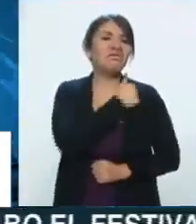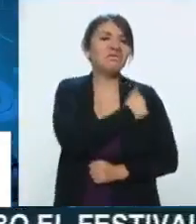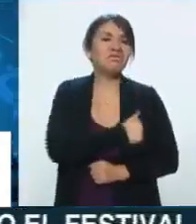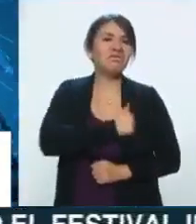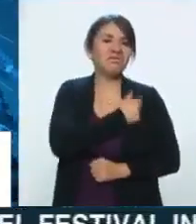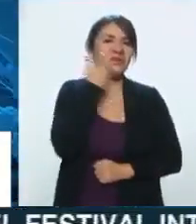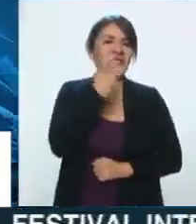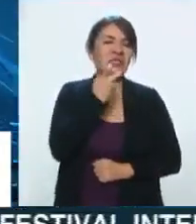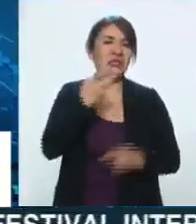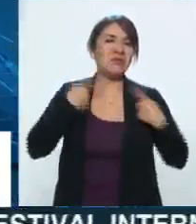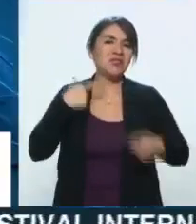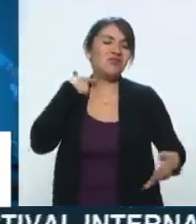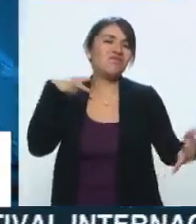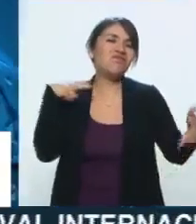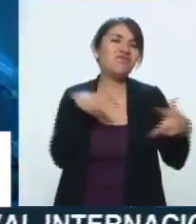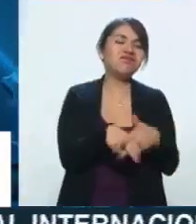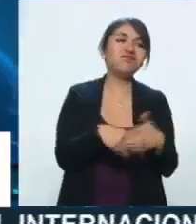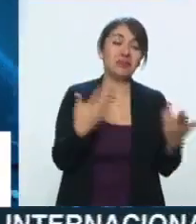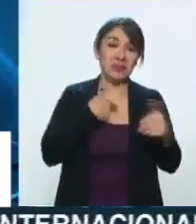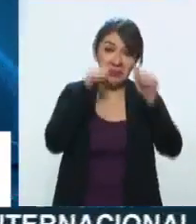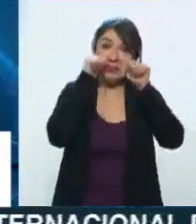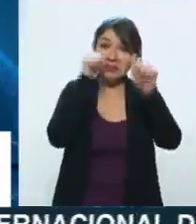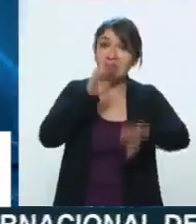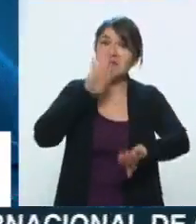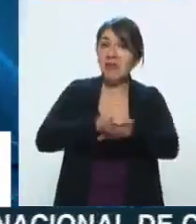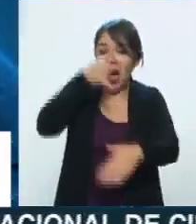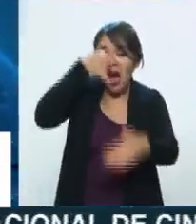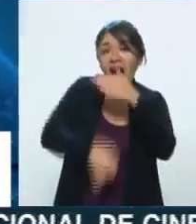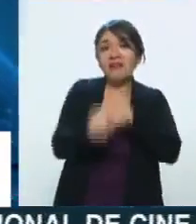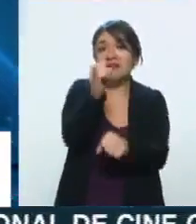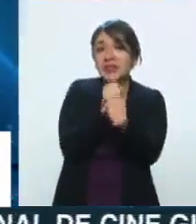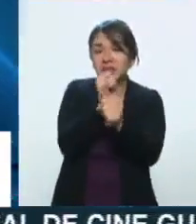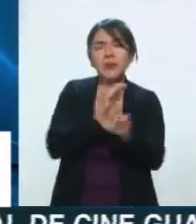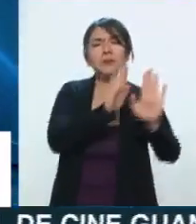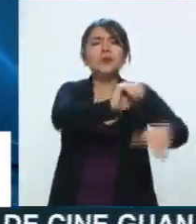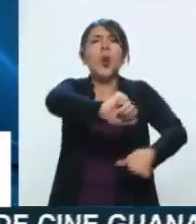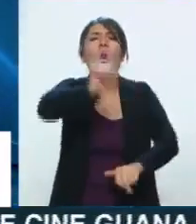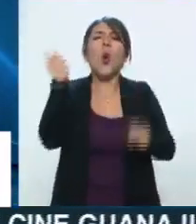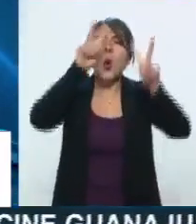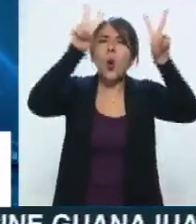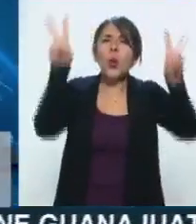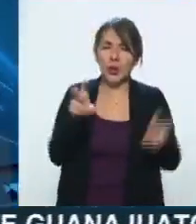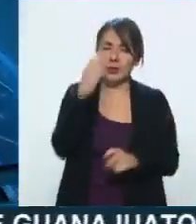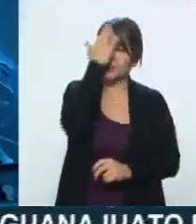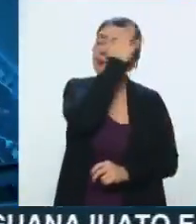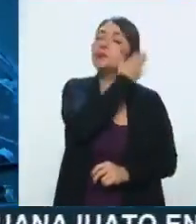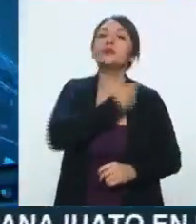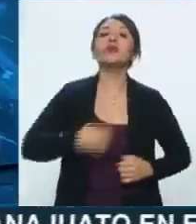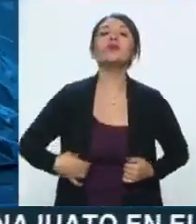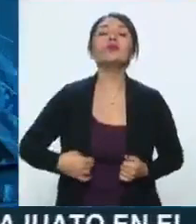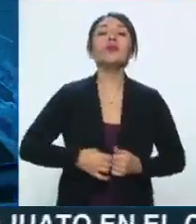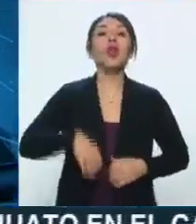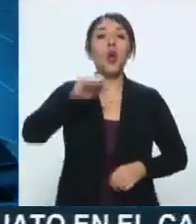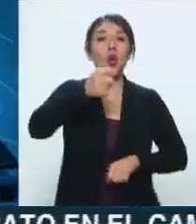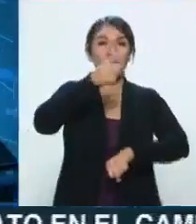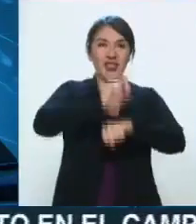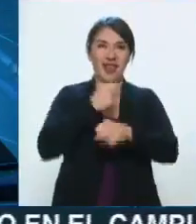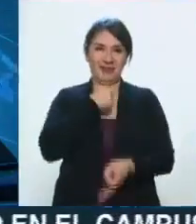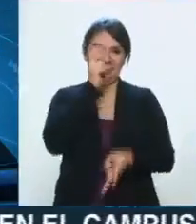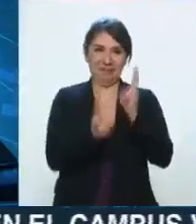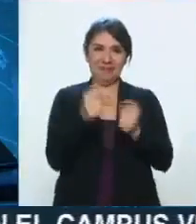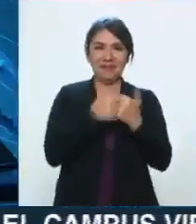lamentable asesinato y estaremos muy pendientes de las investigaciones. Otro tema de la agenda nacional que nos reúne el día de